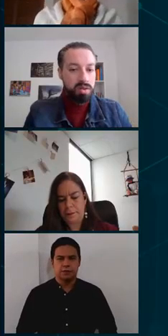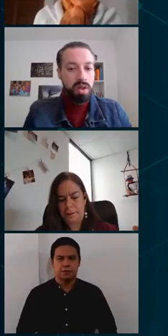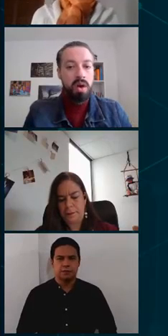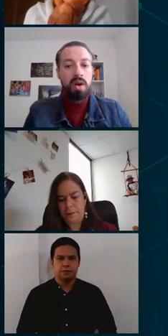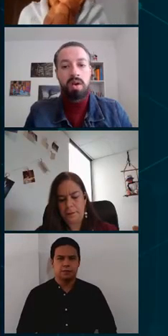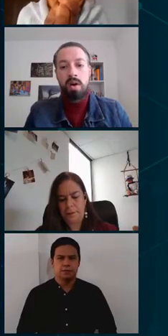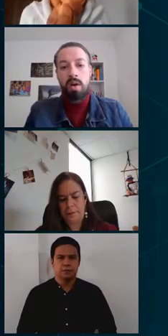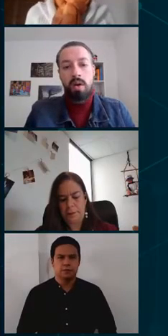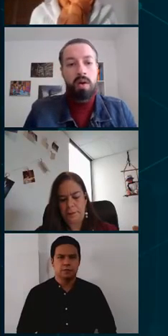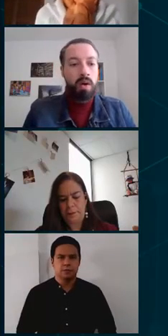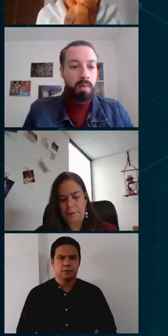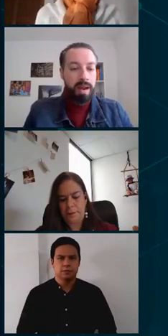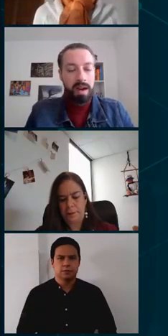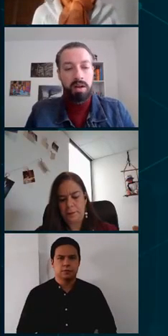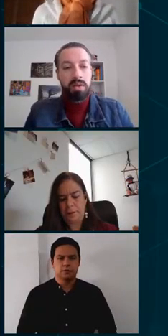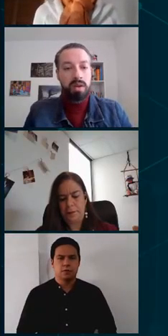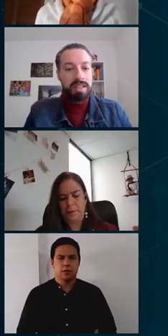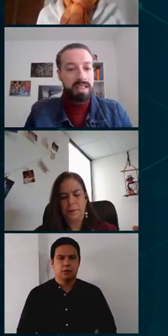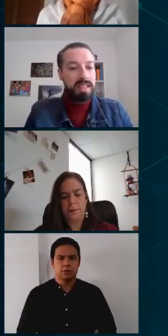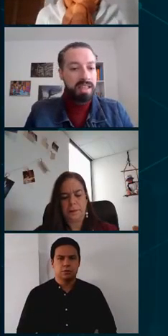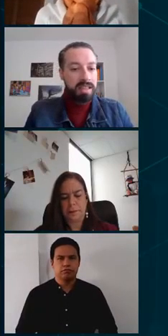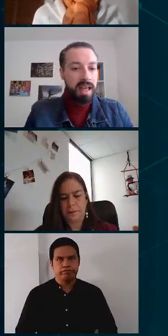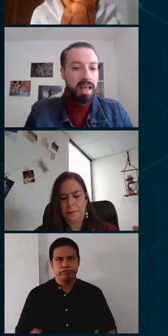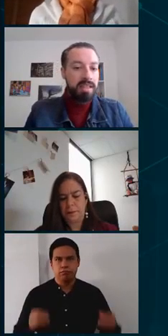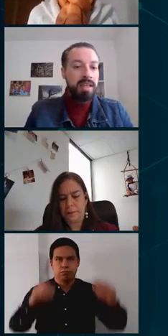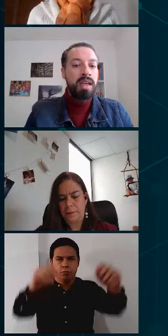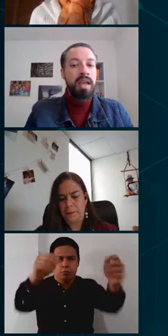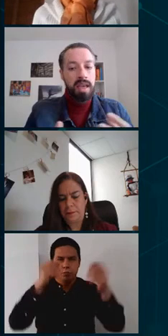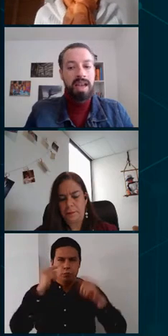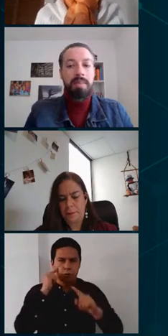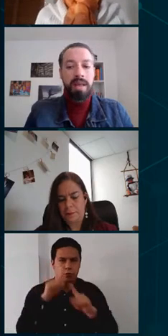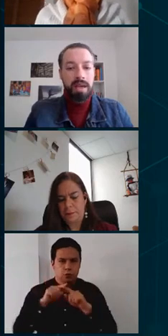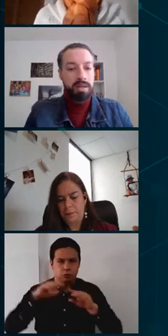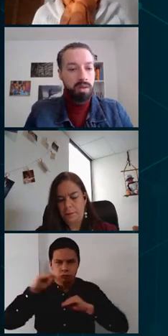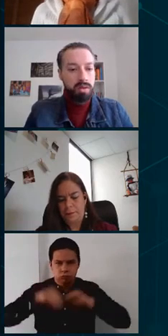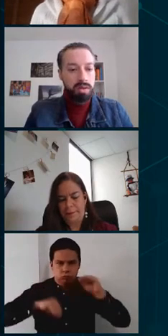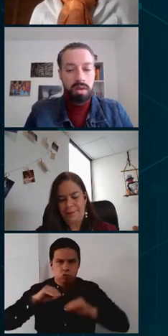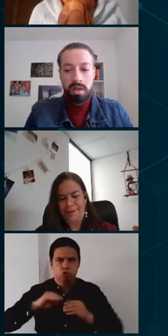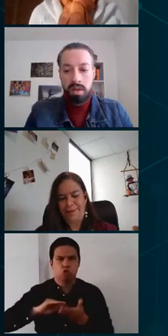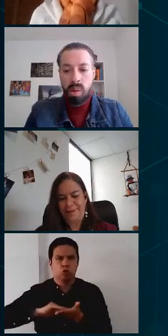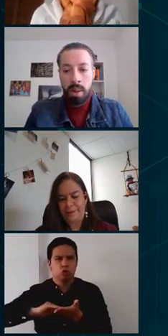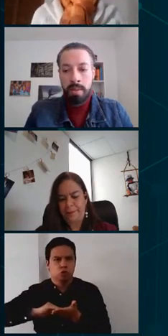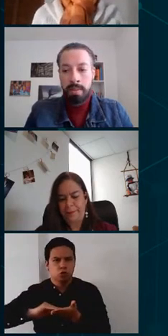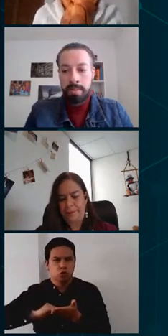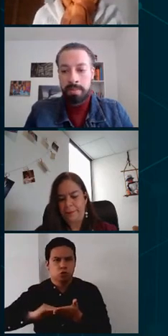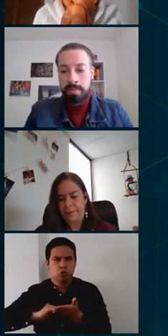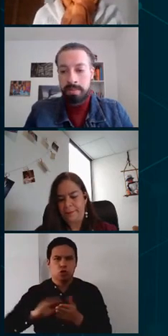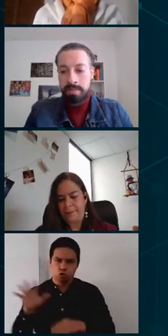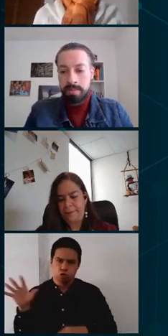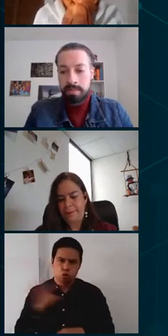diseñar esa solución o converger como todas esas necesidades. Y que le apliquen a todos.